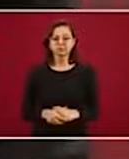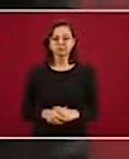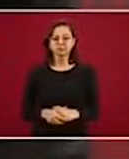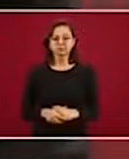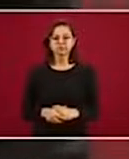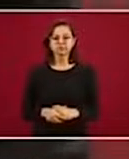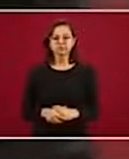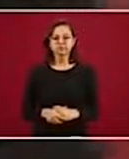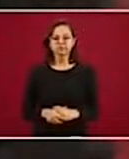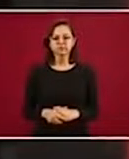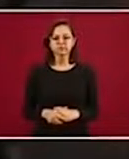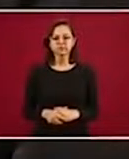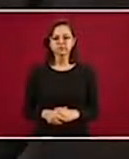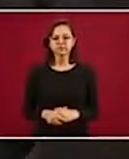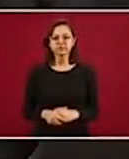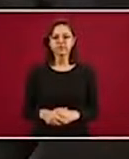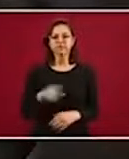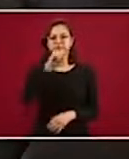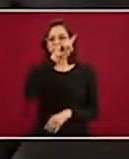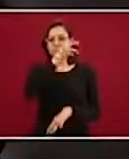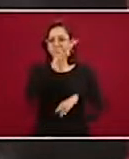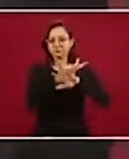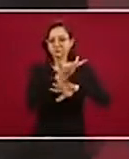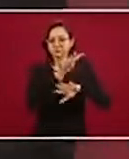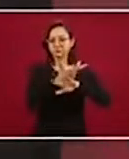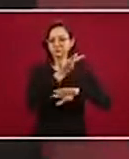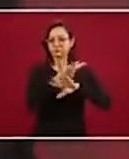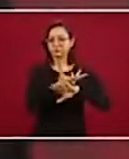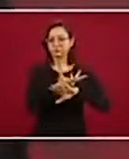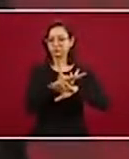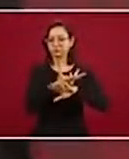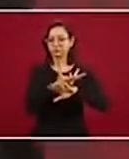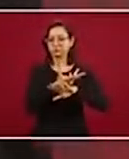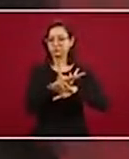eeuu se compromete a